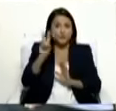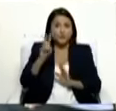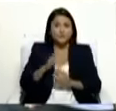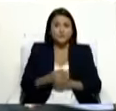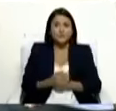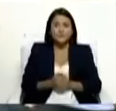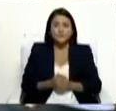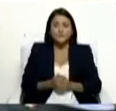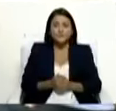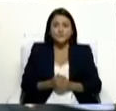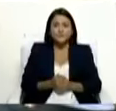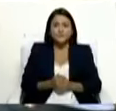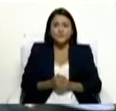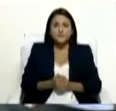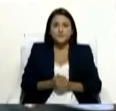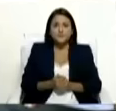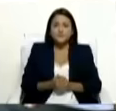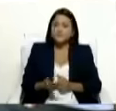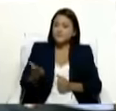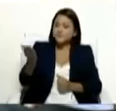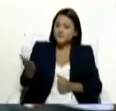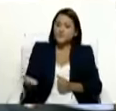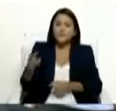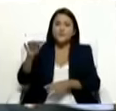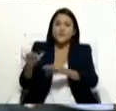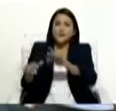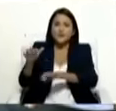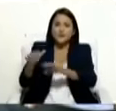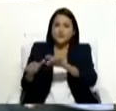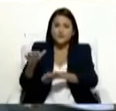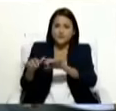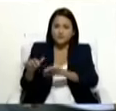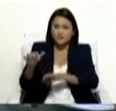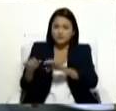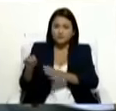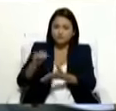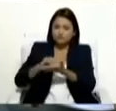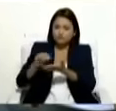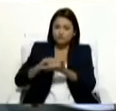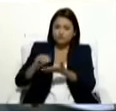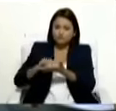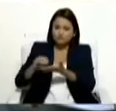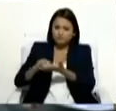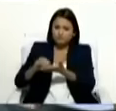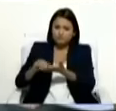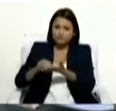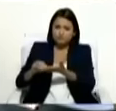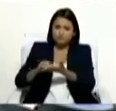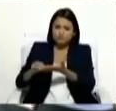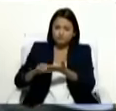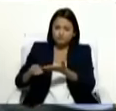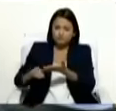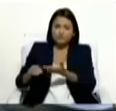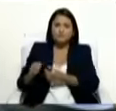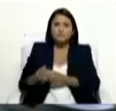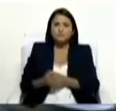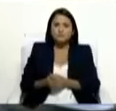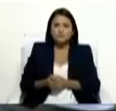Venezuela. Ciudadano secretario, sírvase dar cuenta del presente escrito y